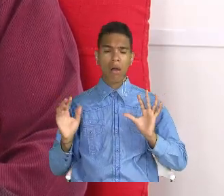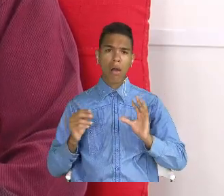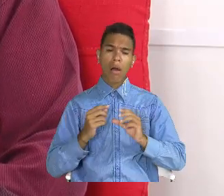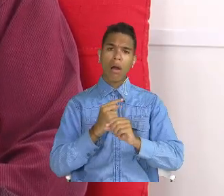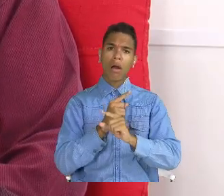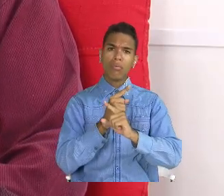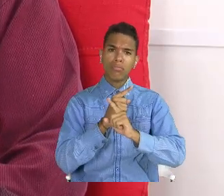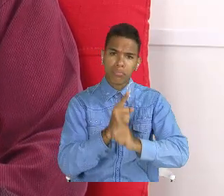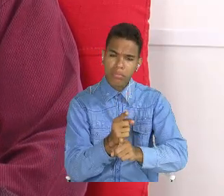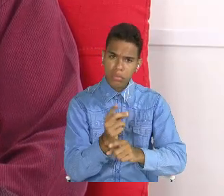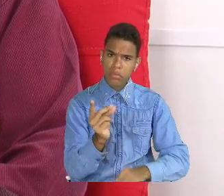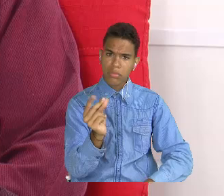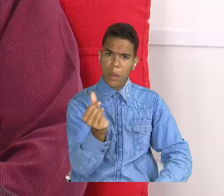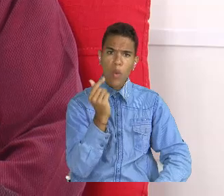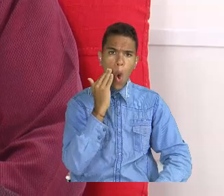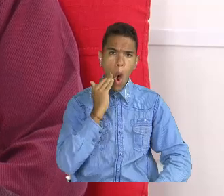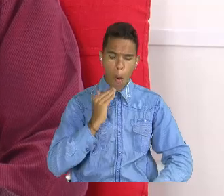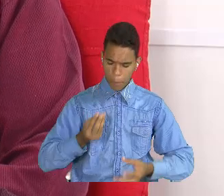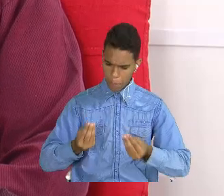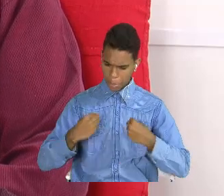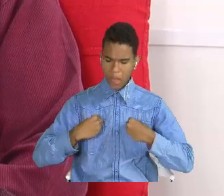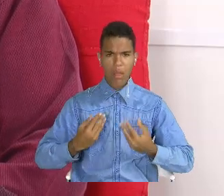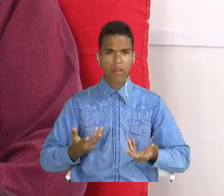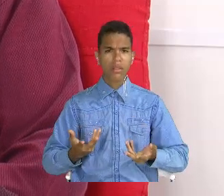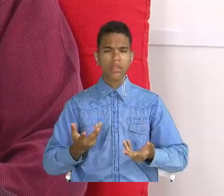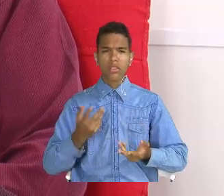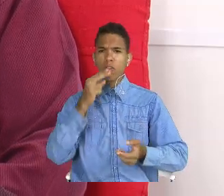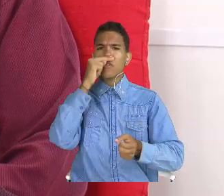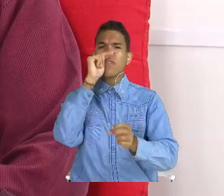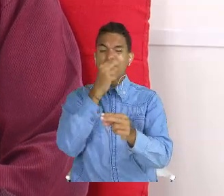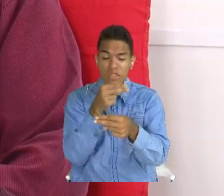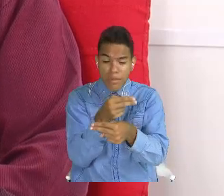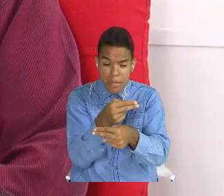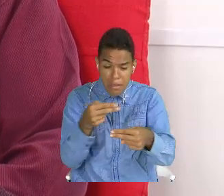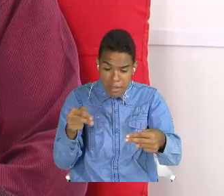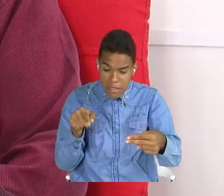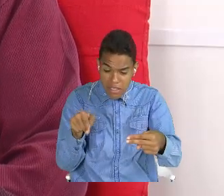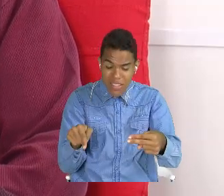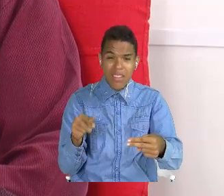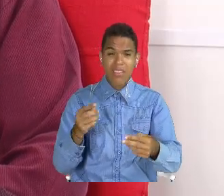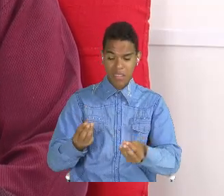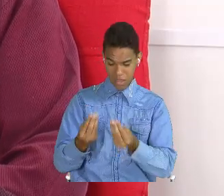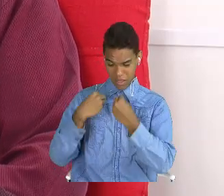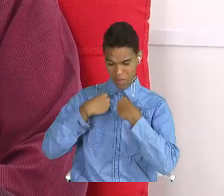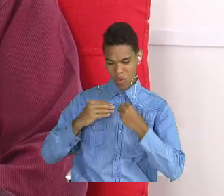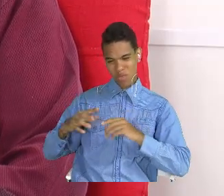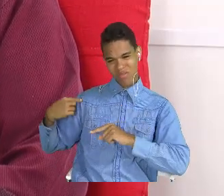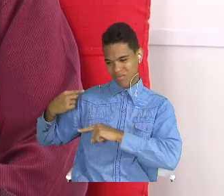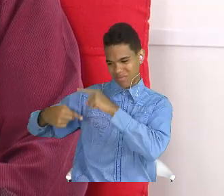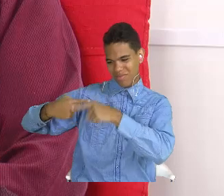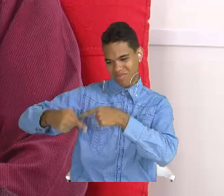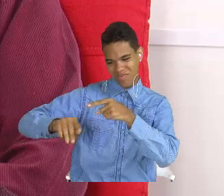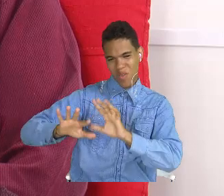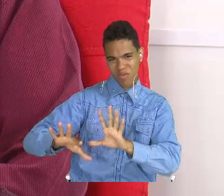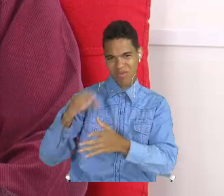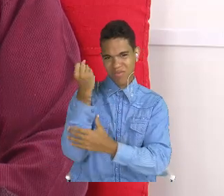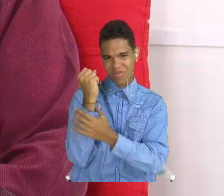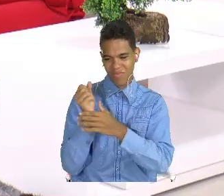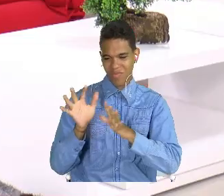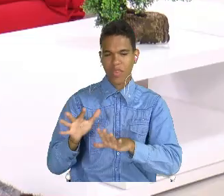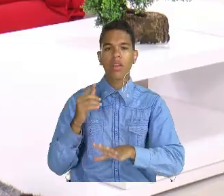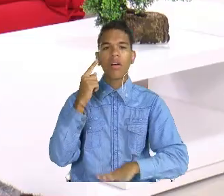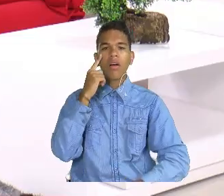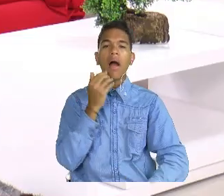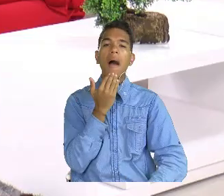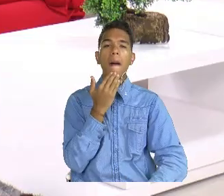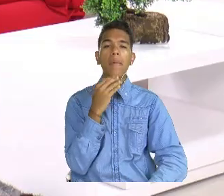la segunda década de la vida. Hay casos de niños con diabetes por descompensaciones metabólicas y esto, pero el sedentarismo,